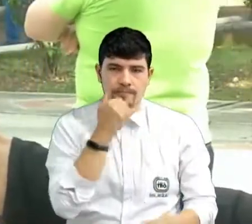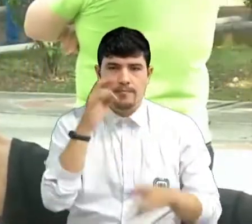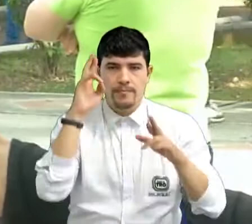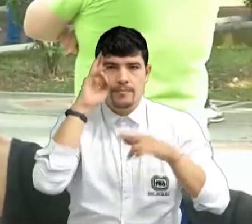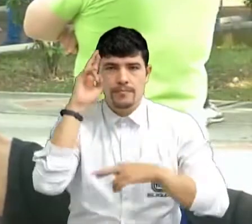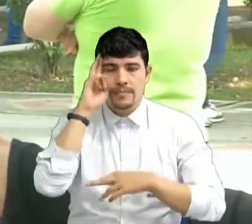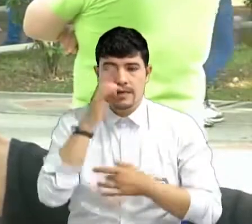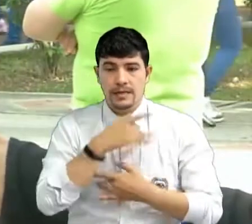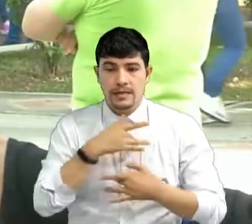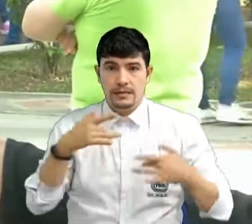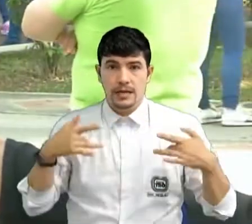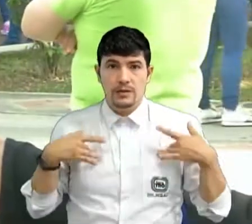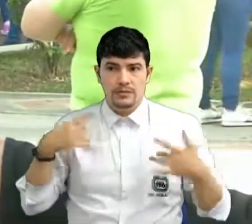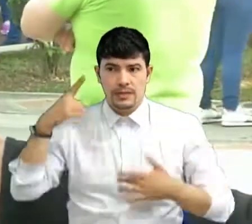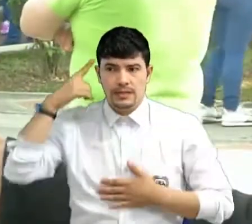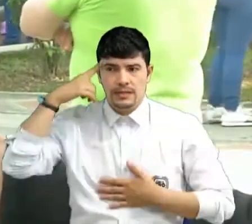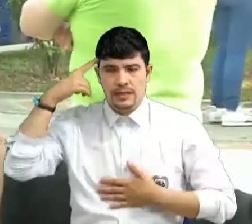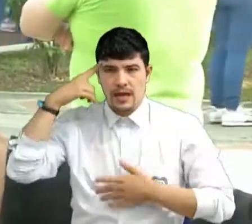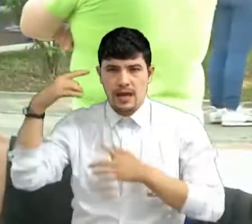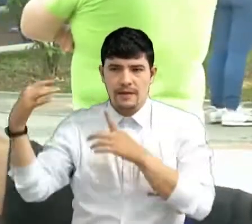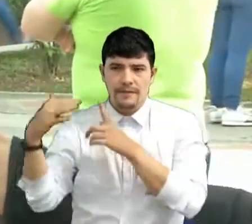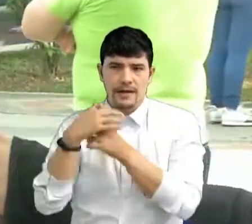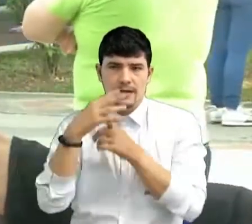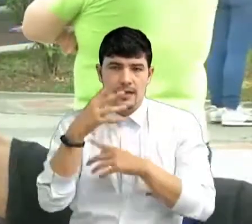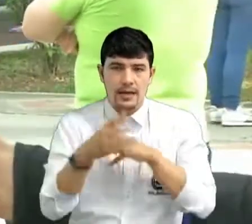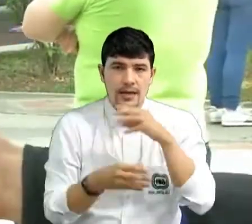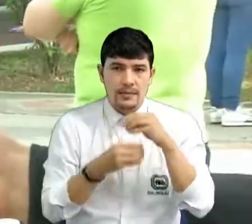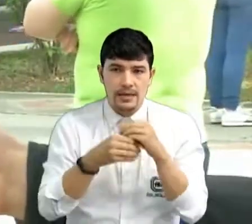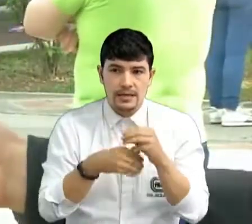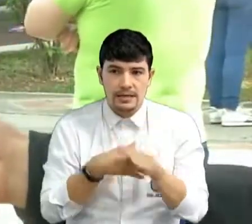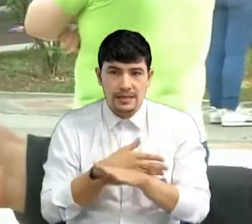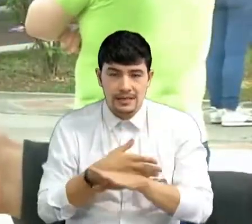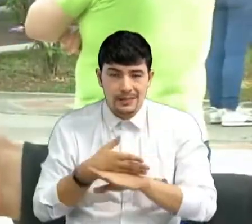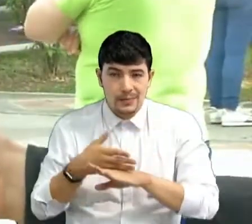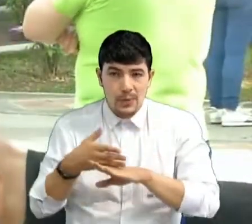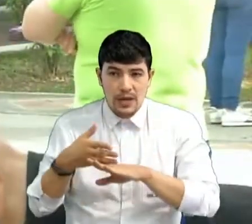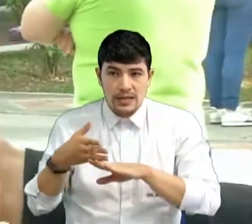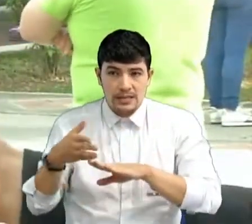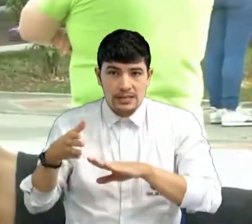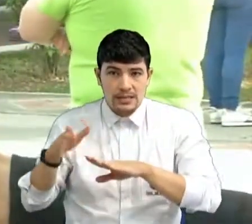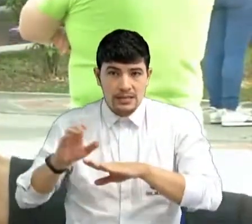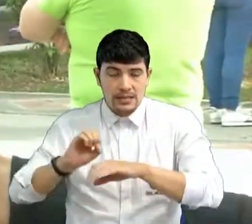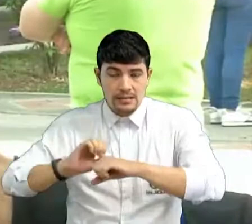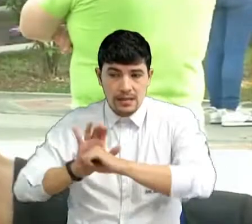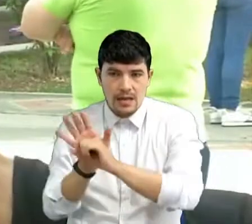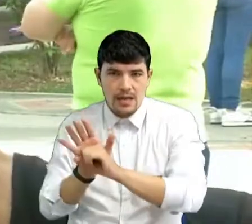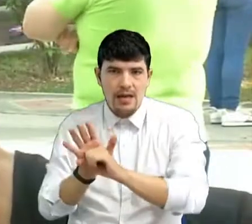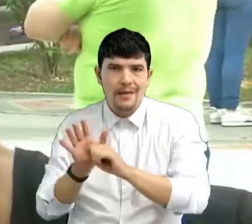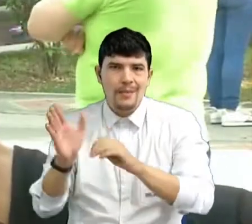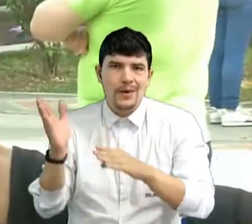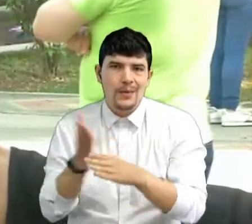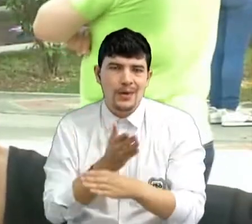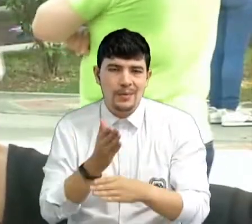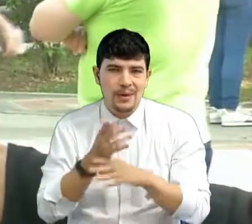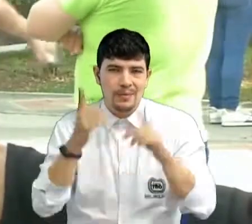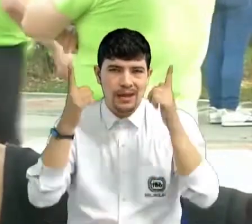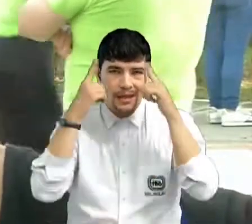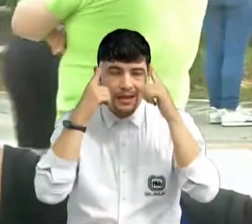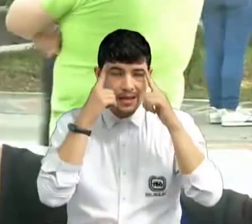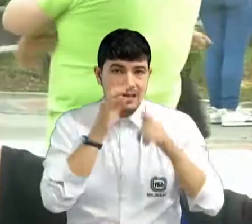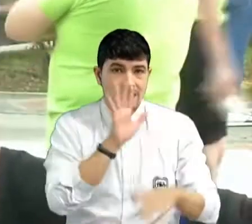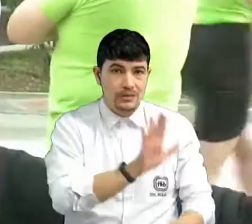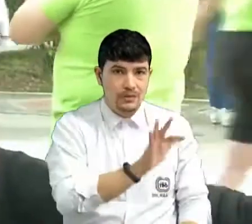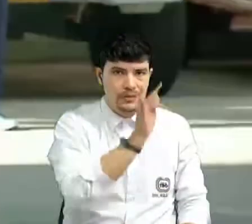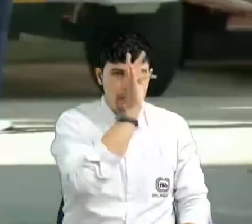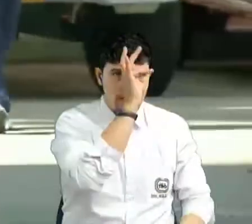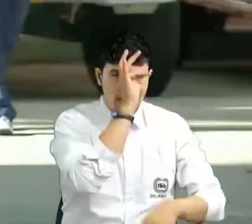ya comienza a verse afectada y pospandemia, digamos COVID, se viene una pandemia mental y es para la cual el Hospital Psiquiátrico San Camilo